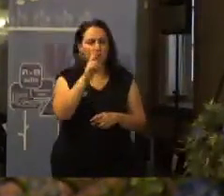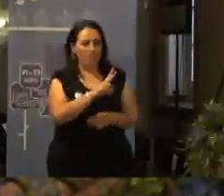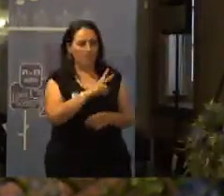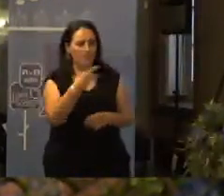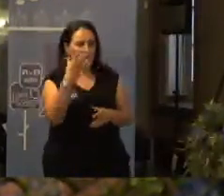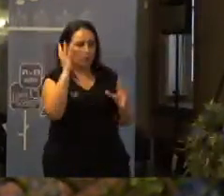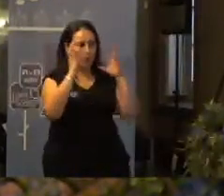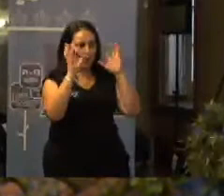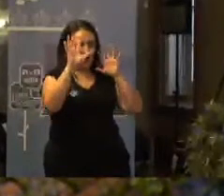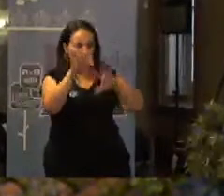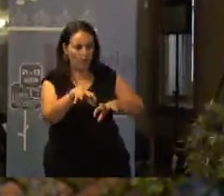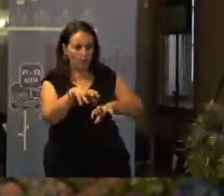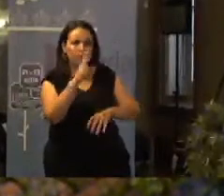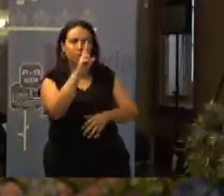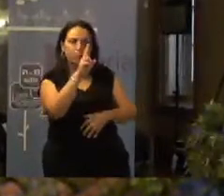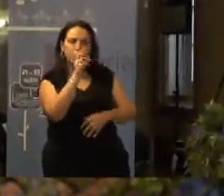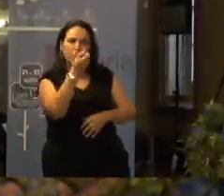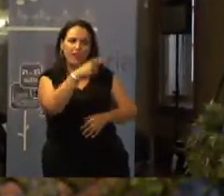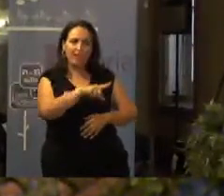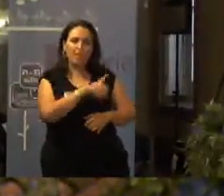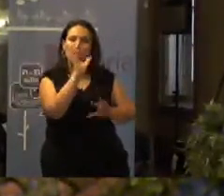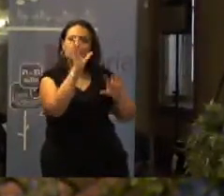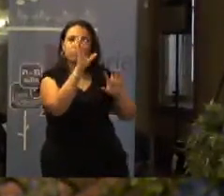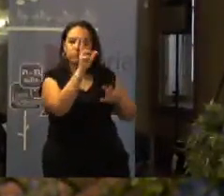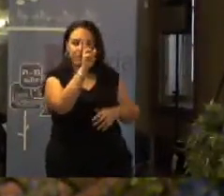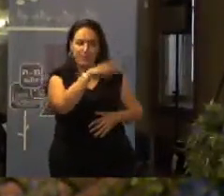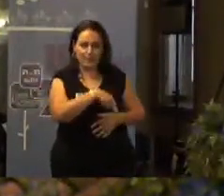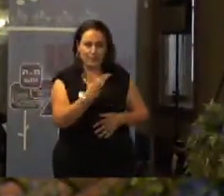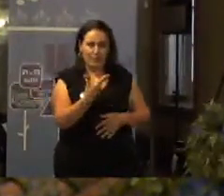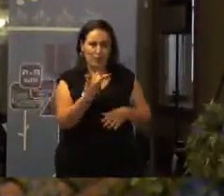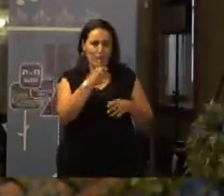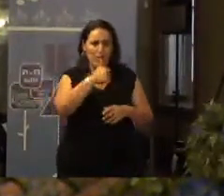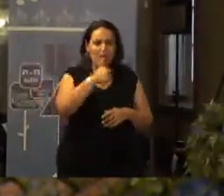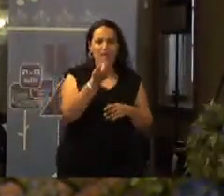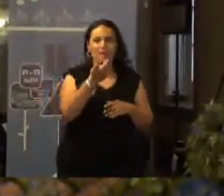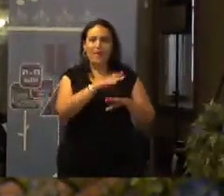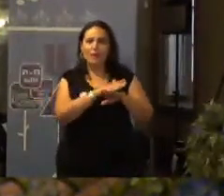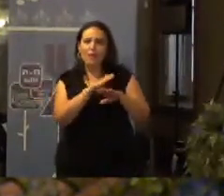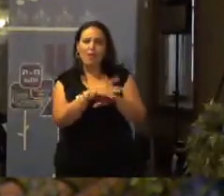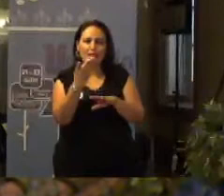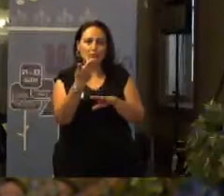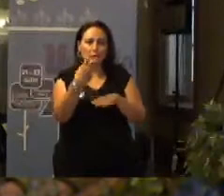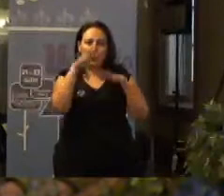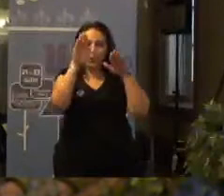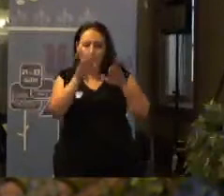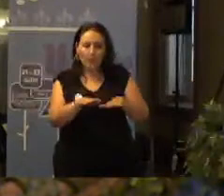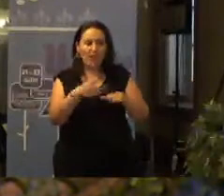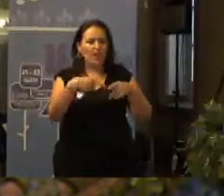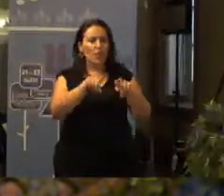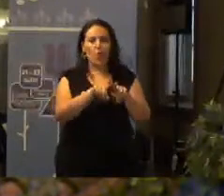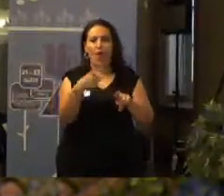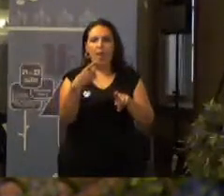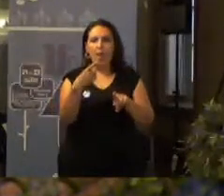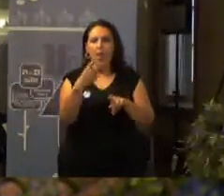es. Pero tiene la delicadeza del ciervo, la paciencia del gato, la lealtad del perro, la solidaridad de las aves que se ayudan en el